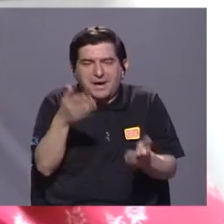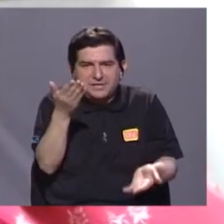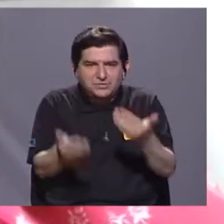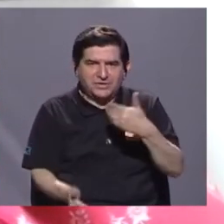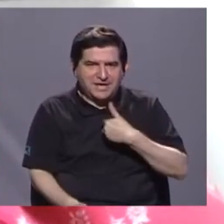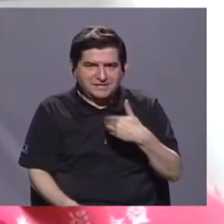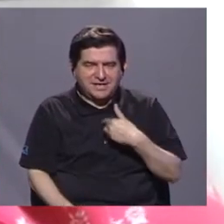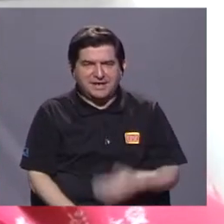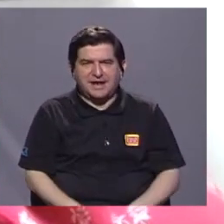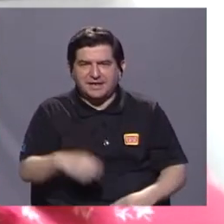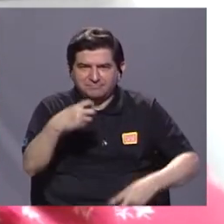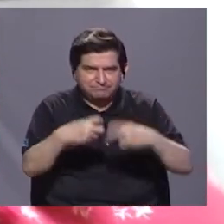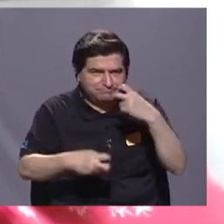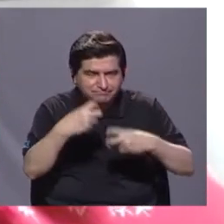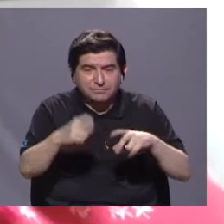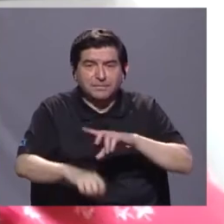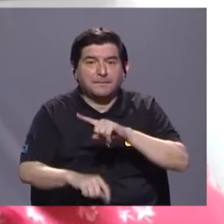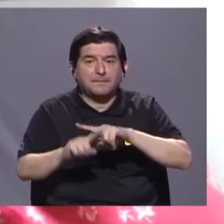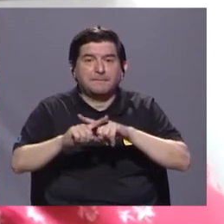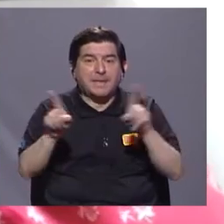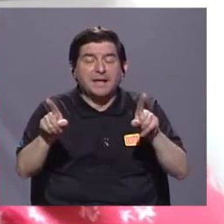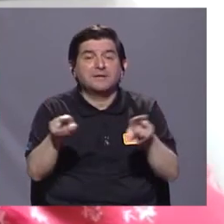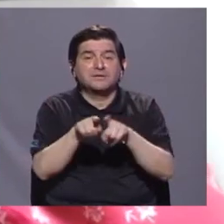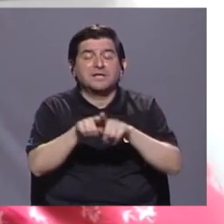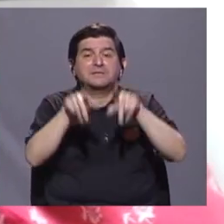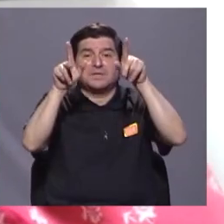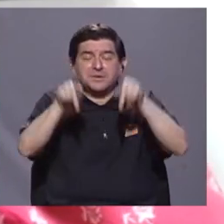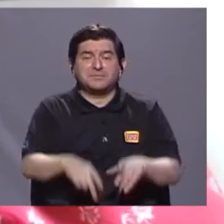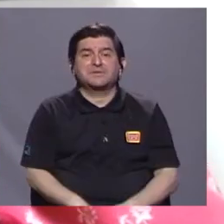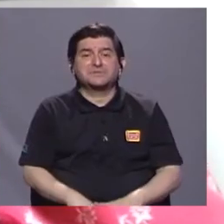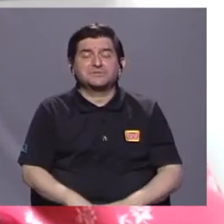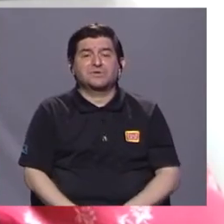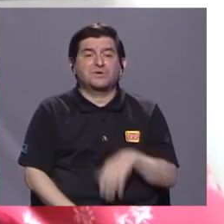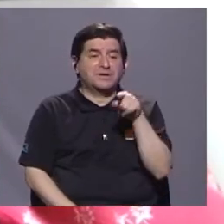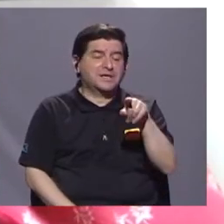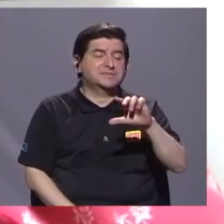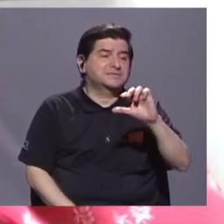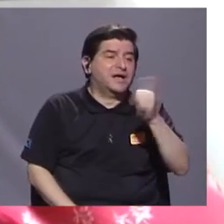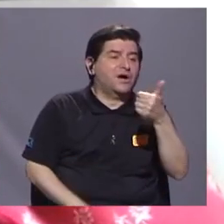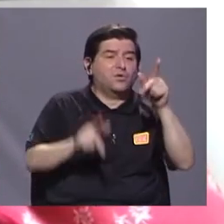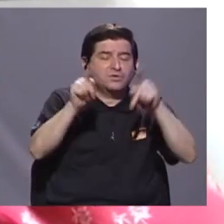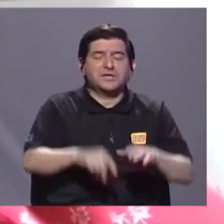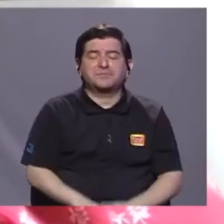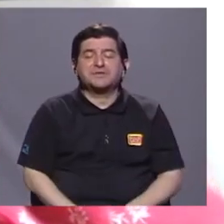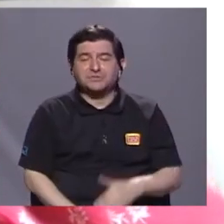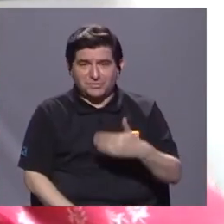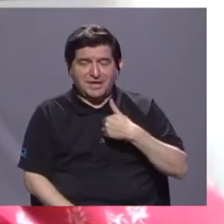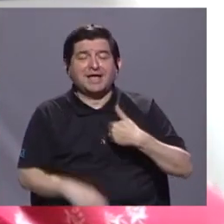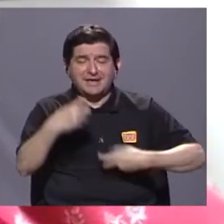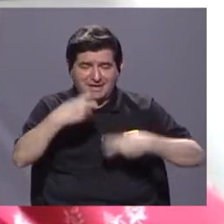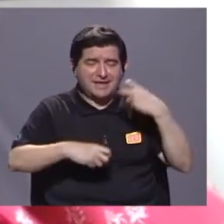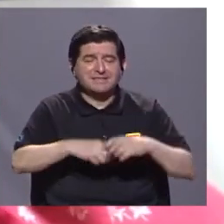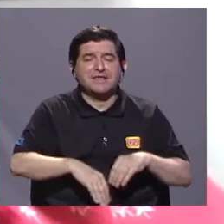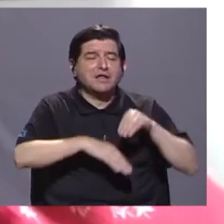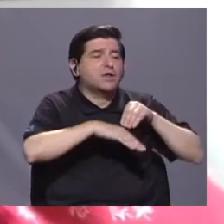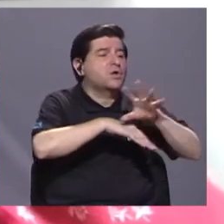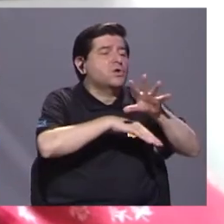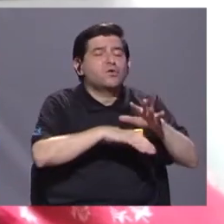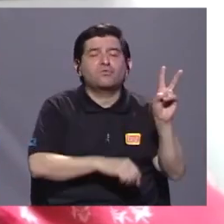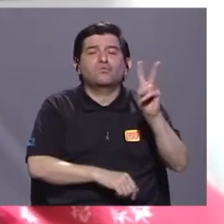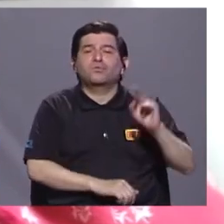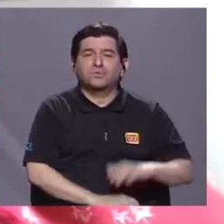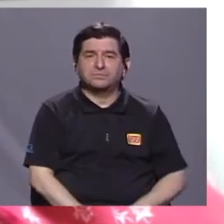tenga complicaciones o puede ser una persona que le pase el virus a una persona que tenga complicaciones entonces es un